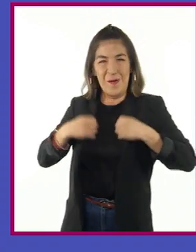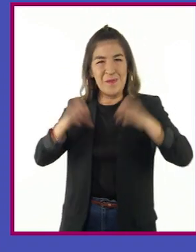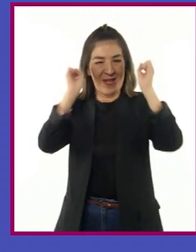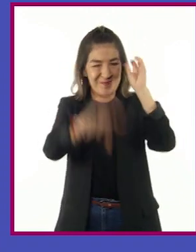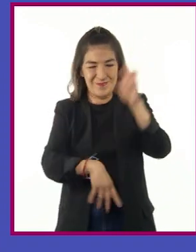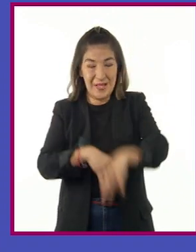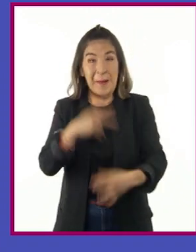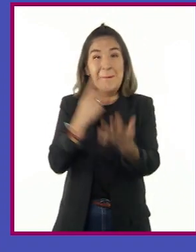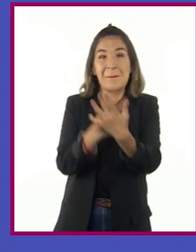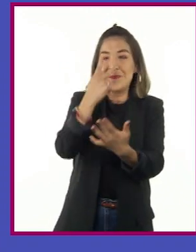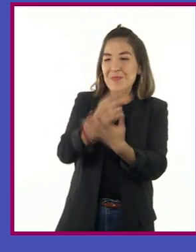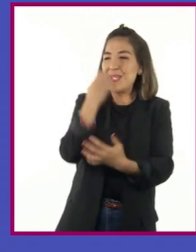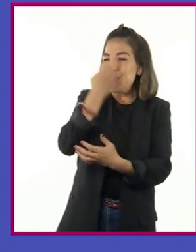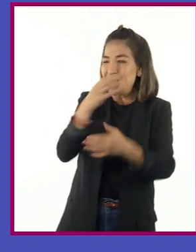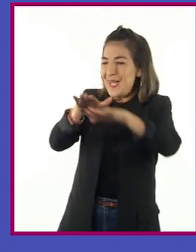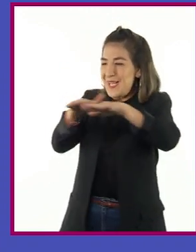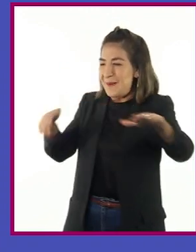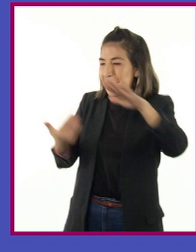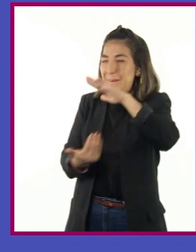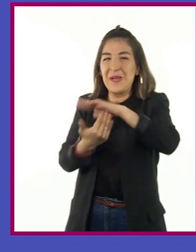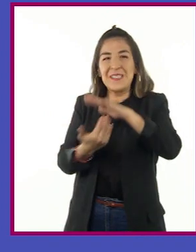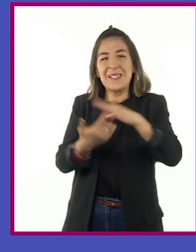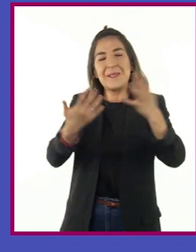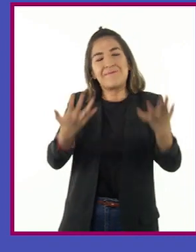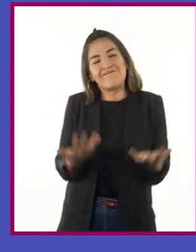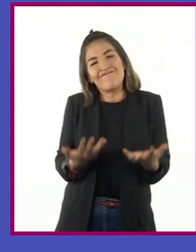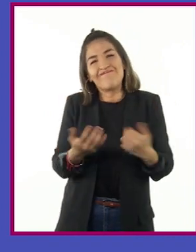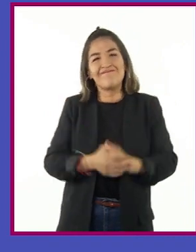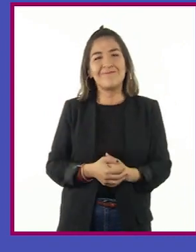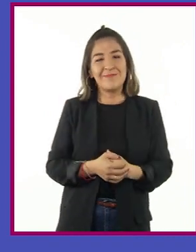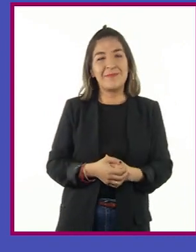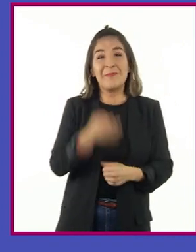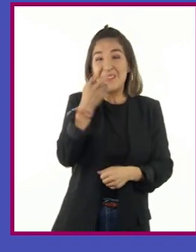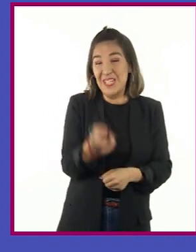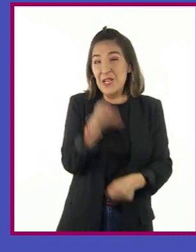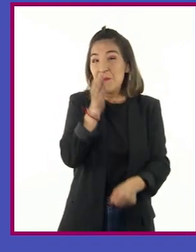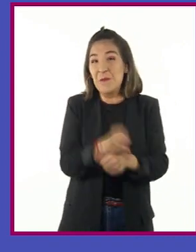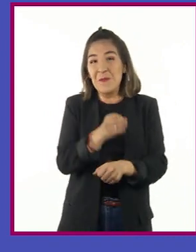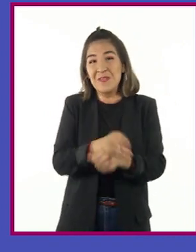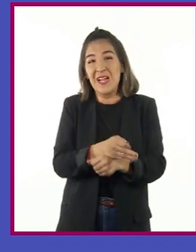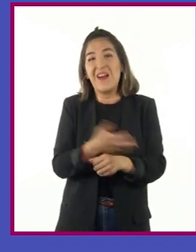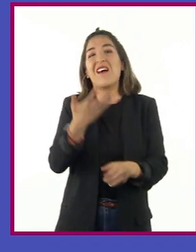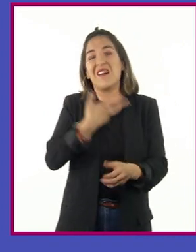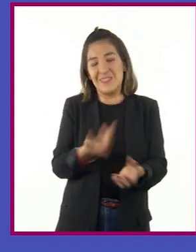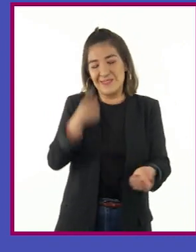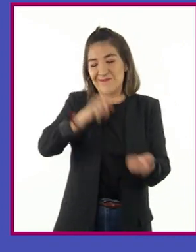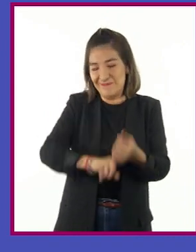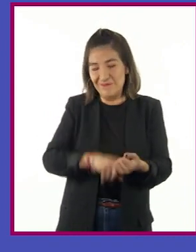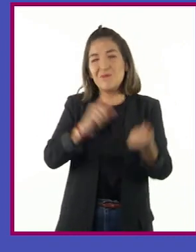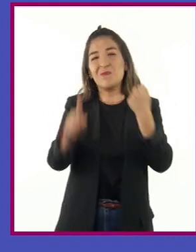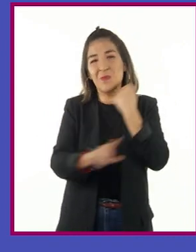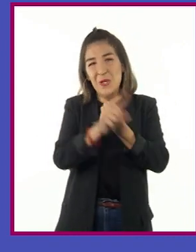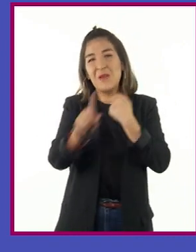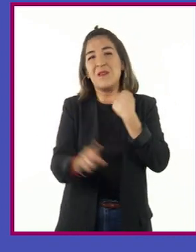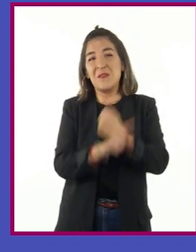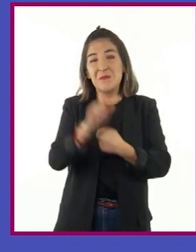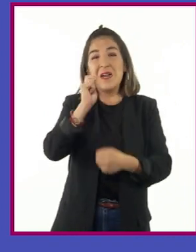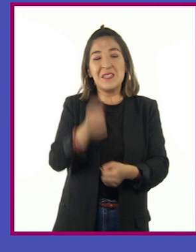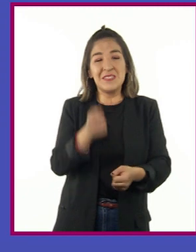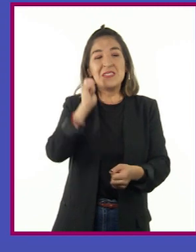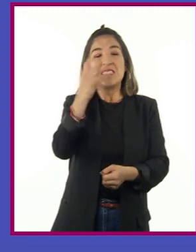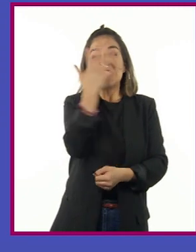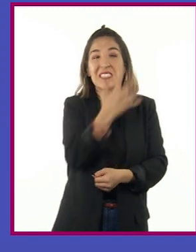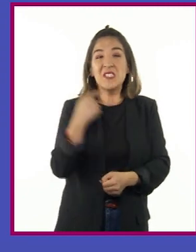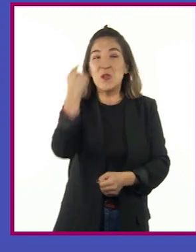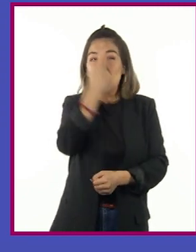premios escolares en los estantes. Sin embargo, me encuentro en un país que está 5 horas por detrás de mi querida